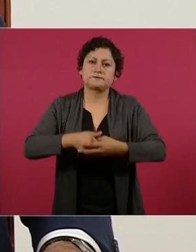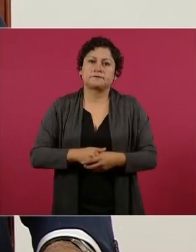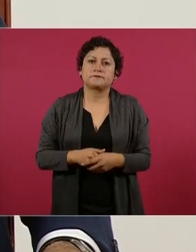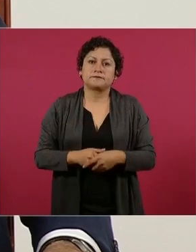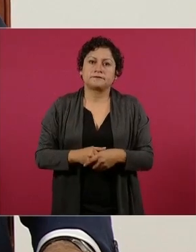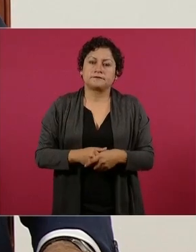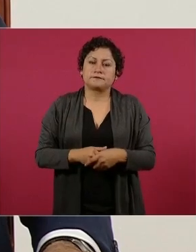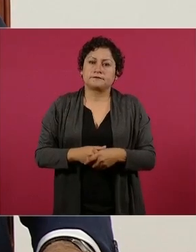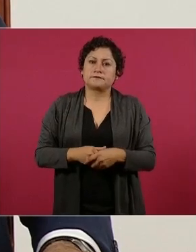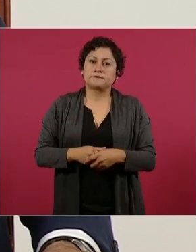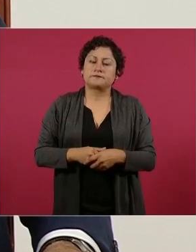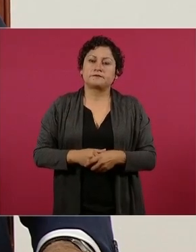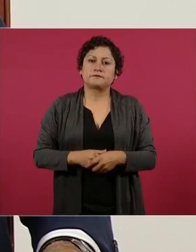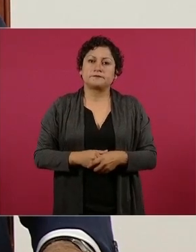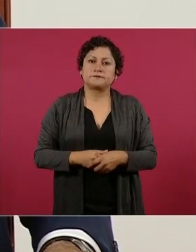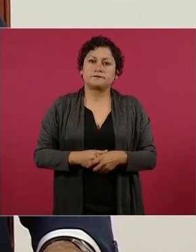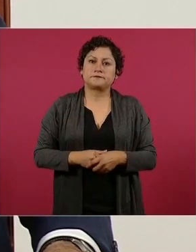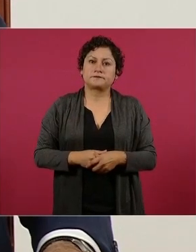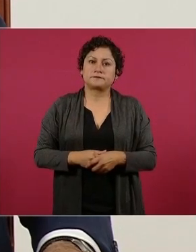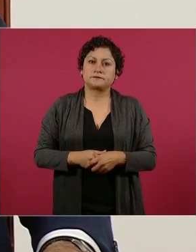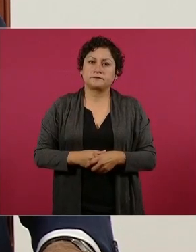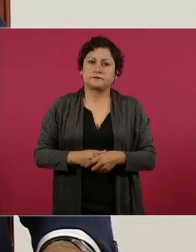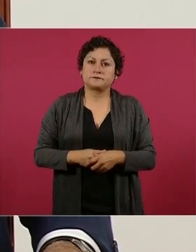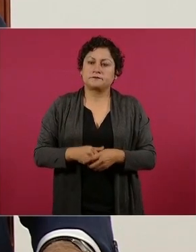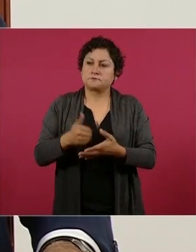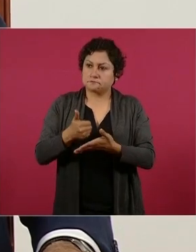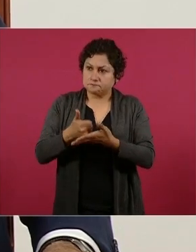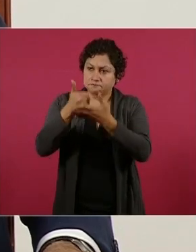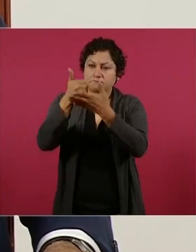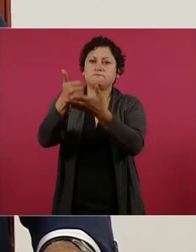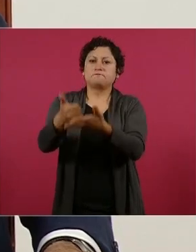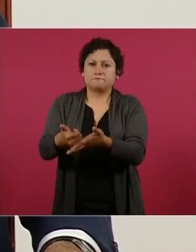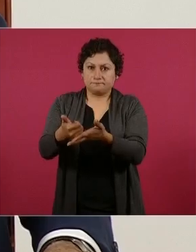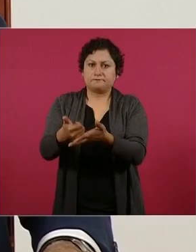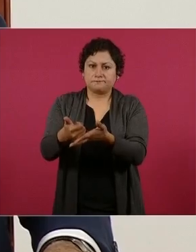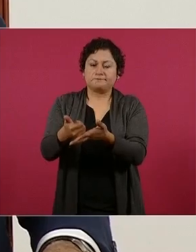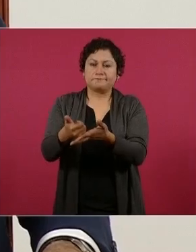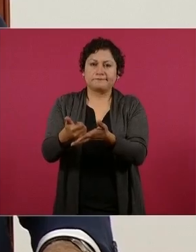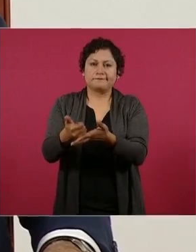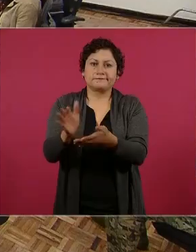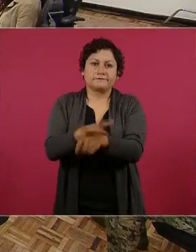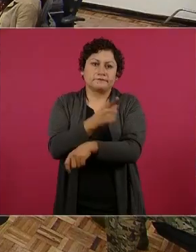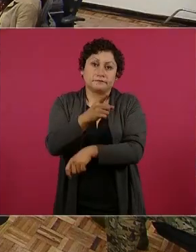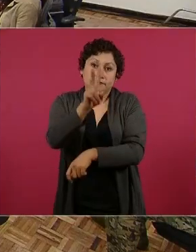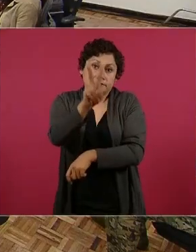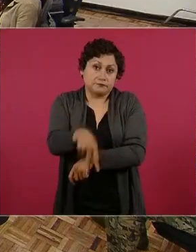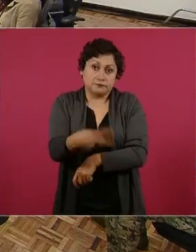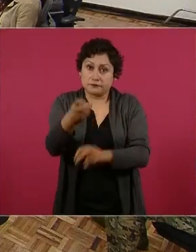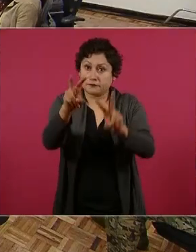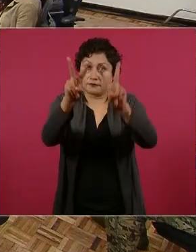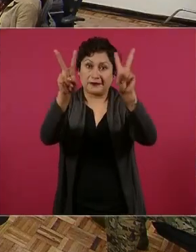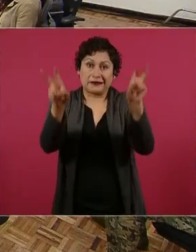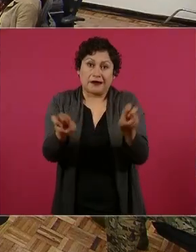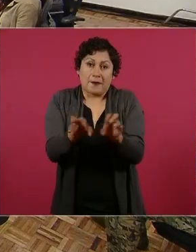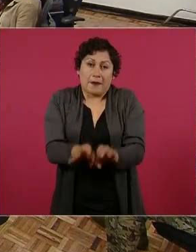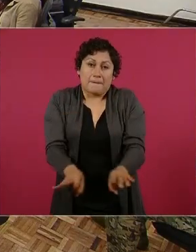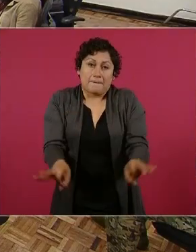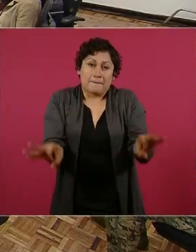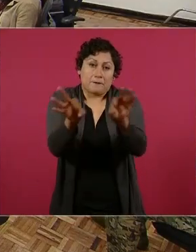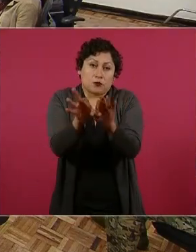los vamos a recompensar, porque nos importa mucho, porque tenemos más de